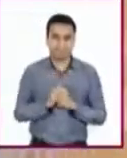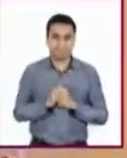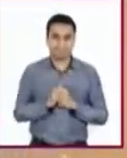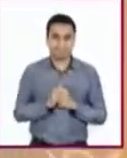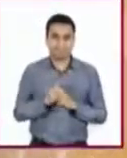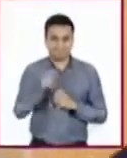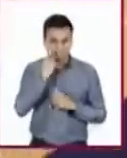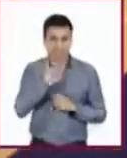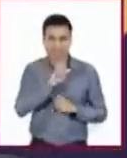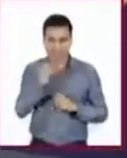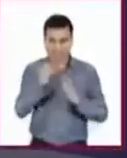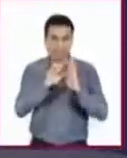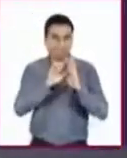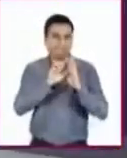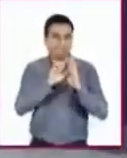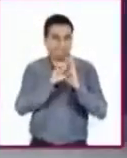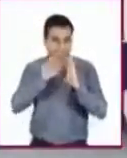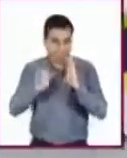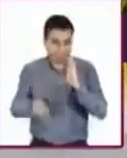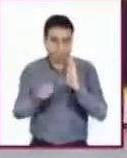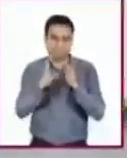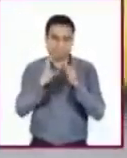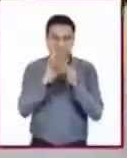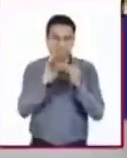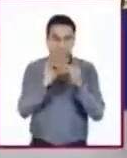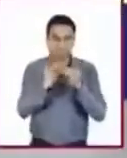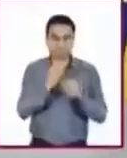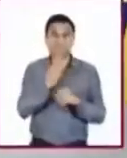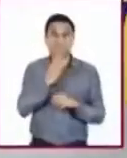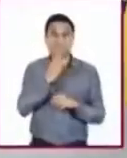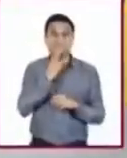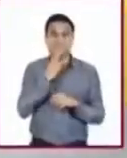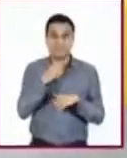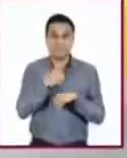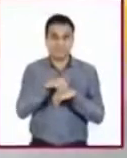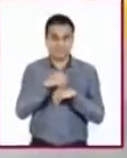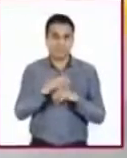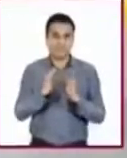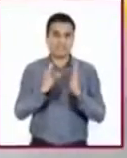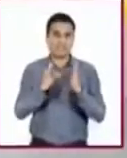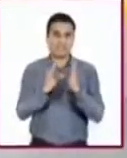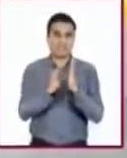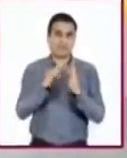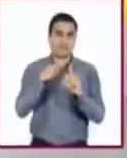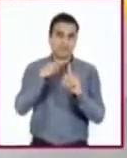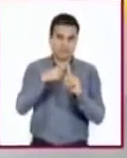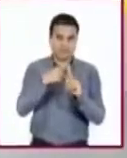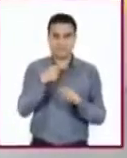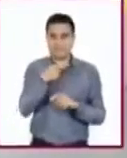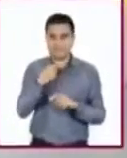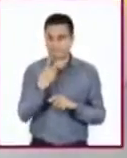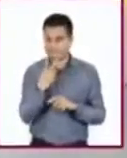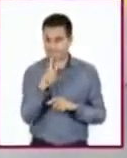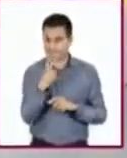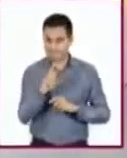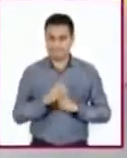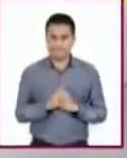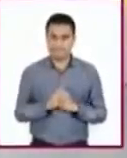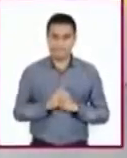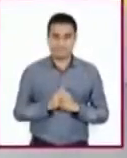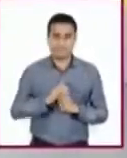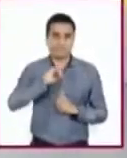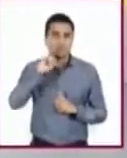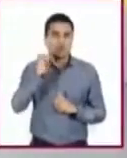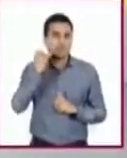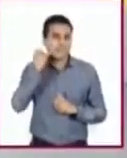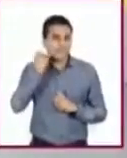Analicemos otra situación en donde operaremos con números decimales, positivos o negativos. José